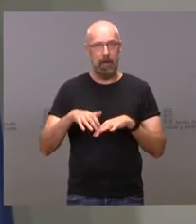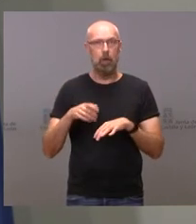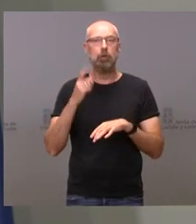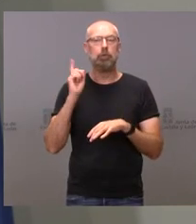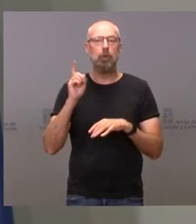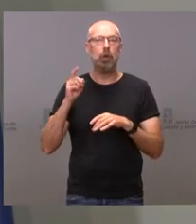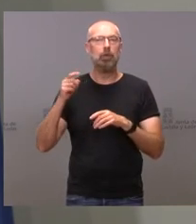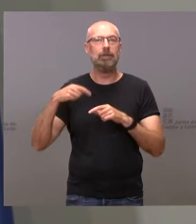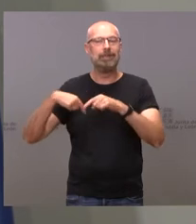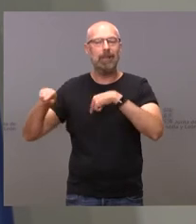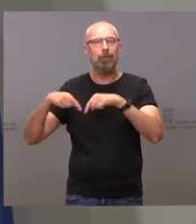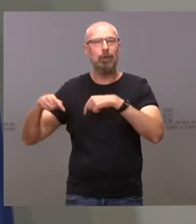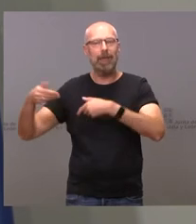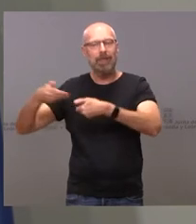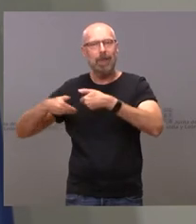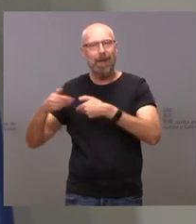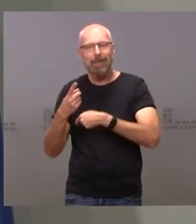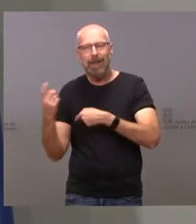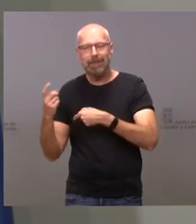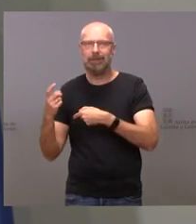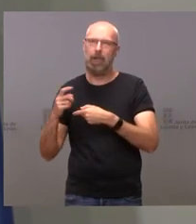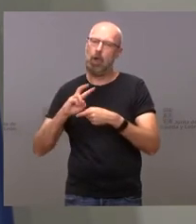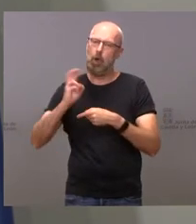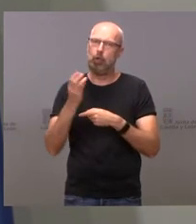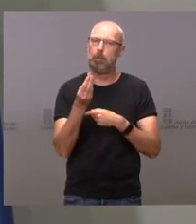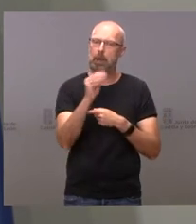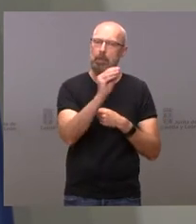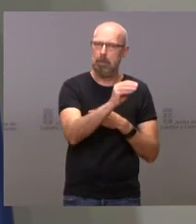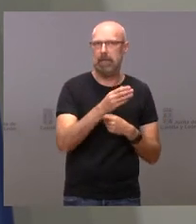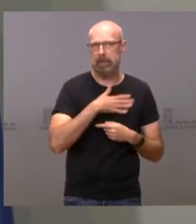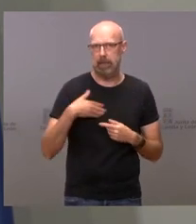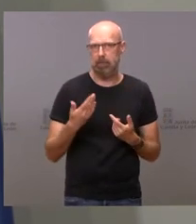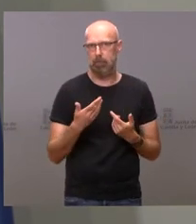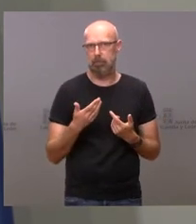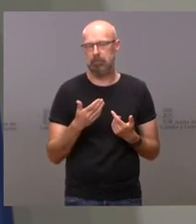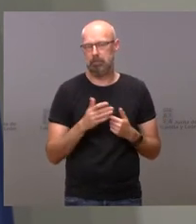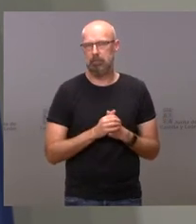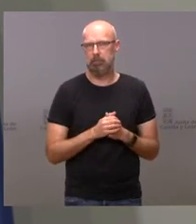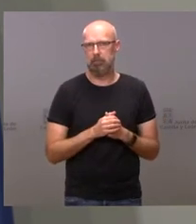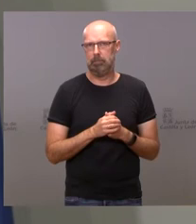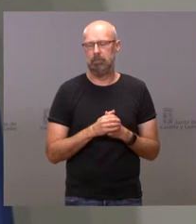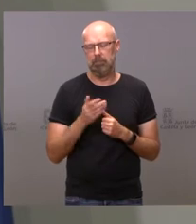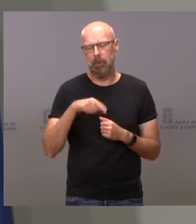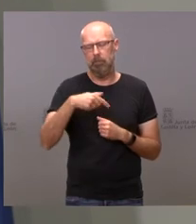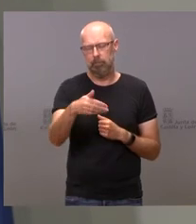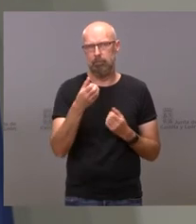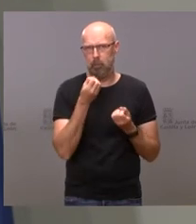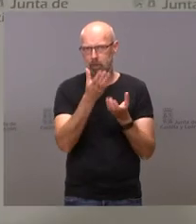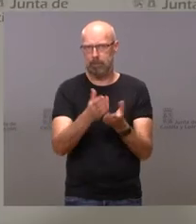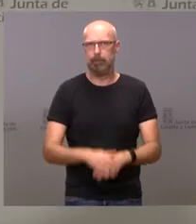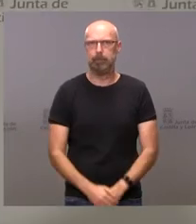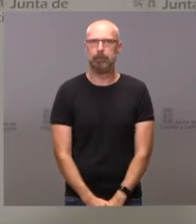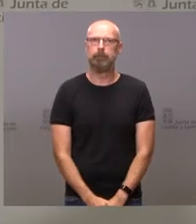que se vayan conociendo se las iremos transmitiendo. Pero existen otras opciones que hay que barajar.